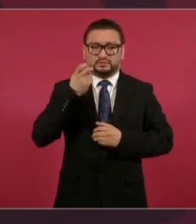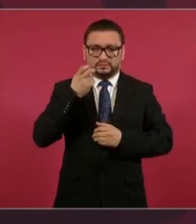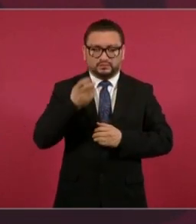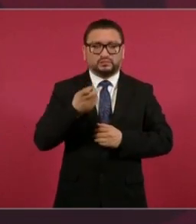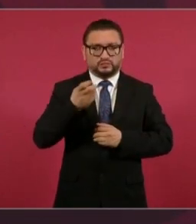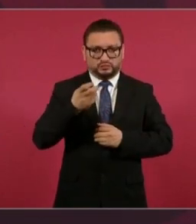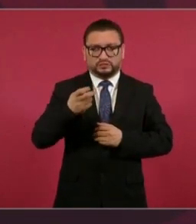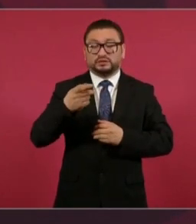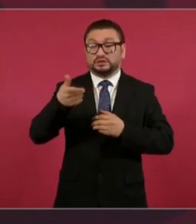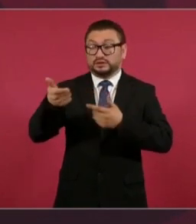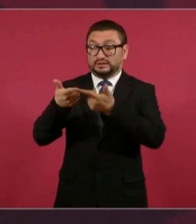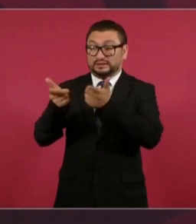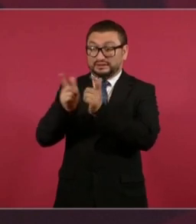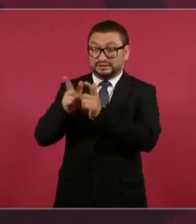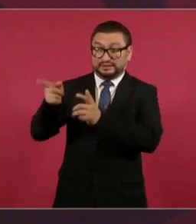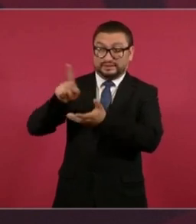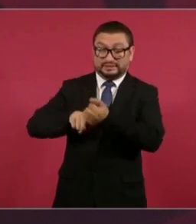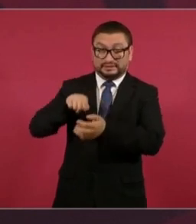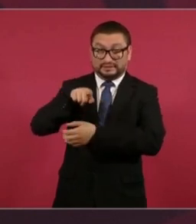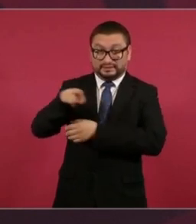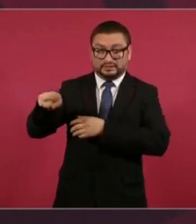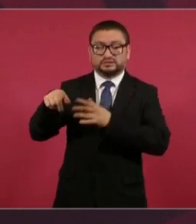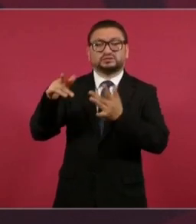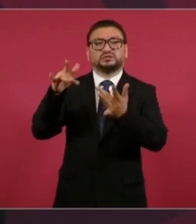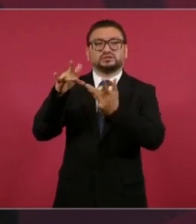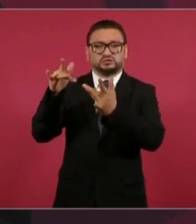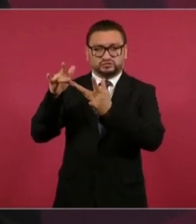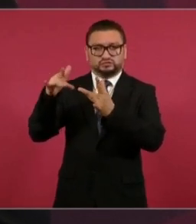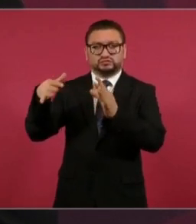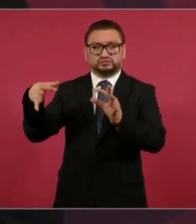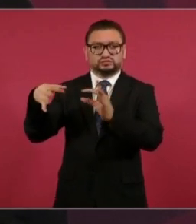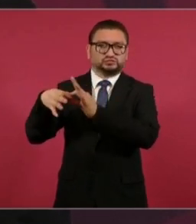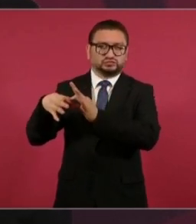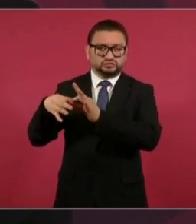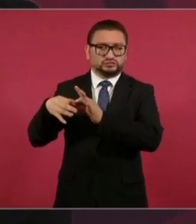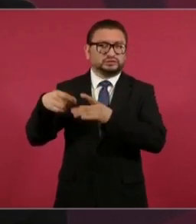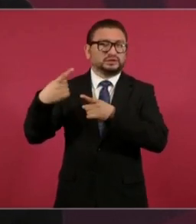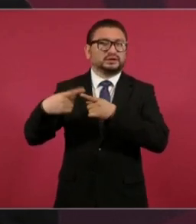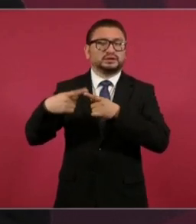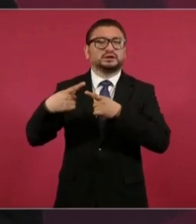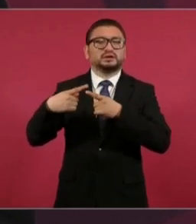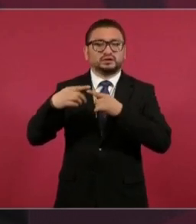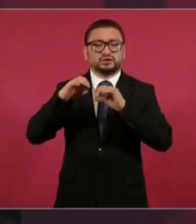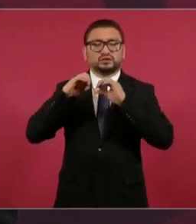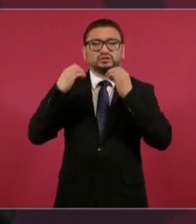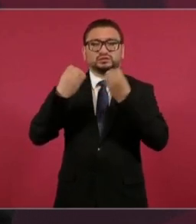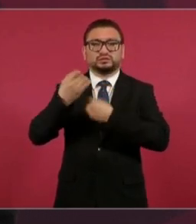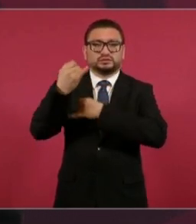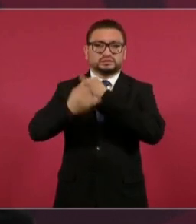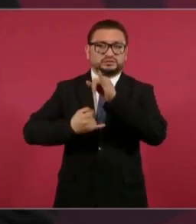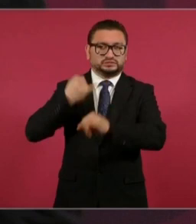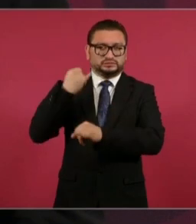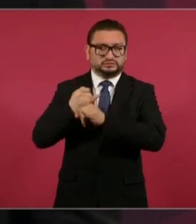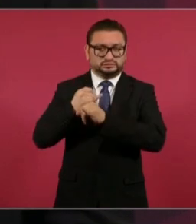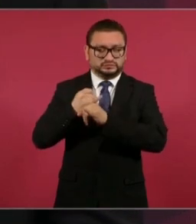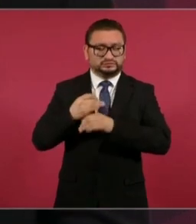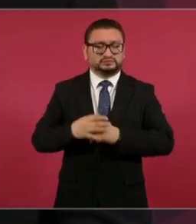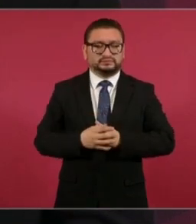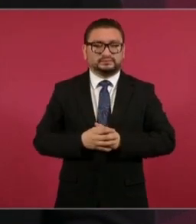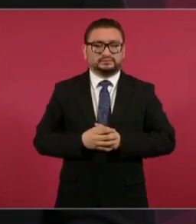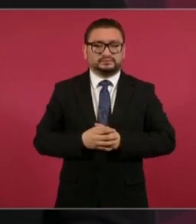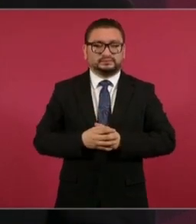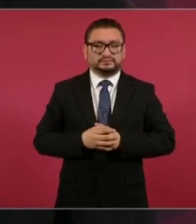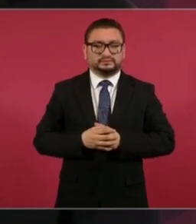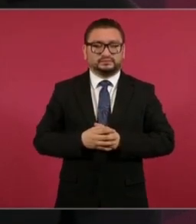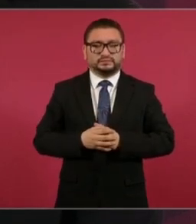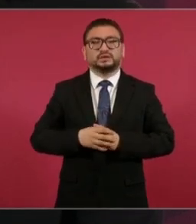estos grupos tienen vínculos con organizaciones internacionales